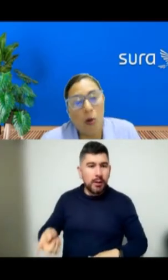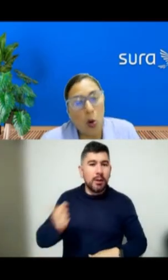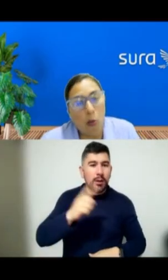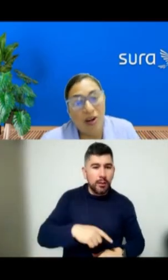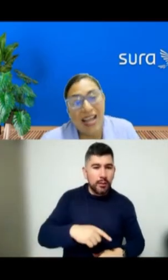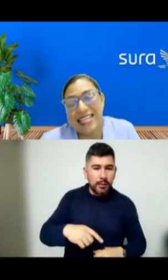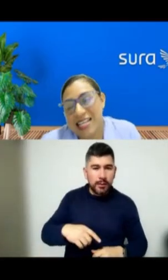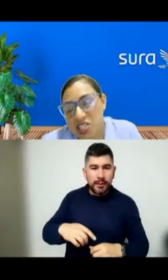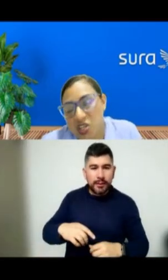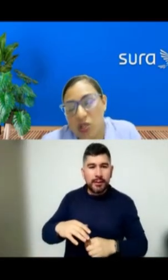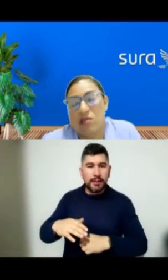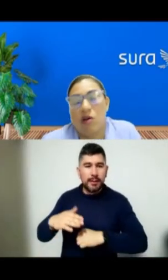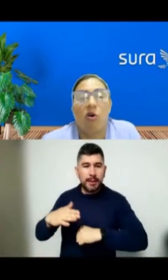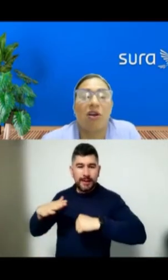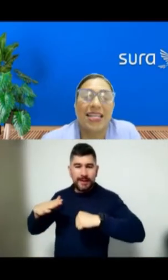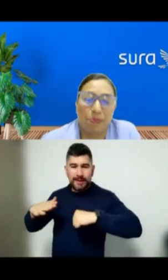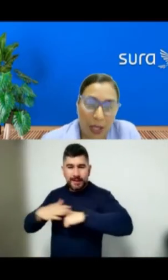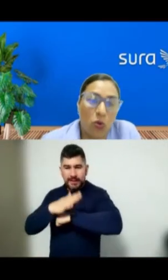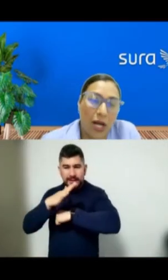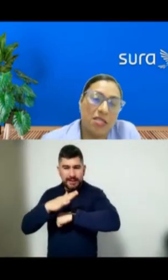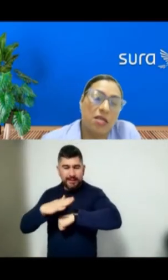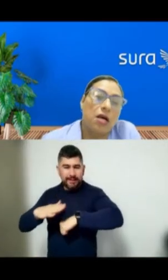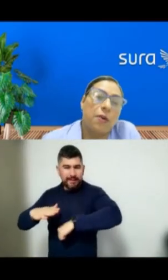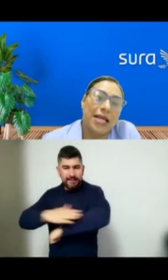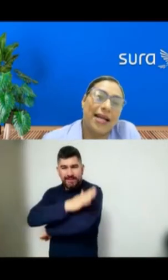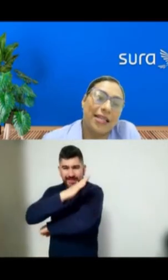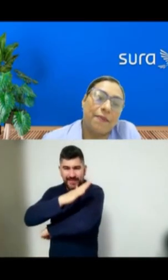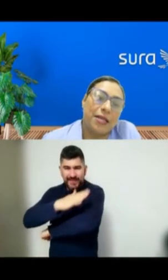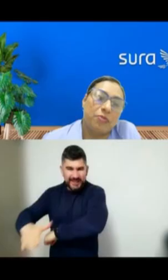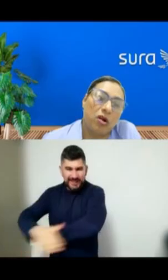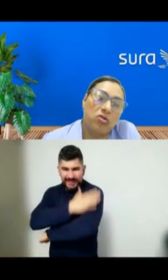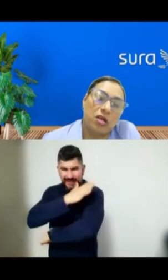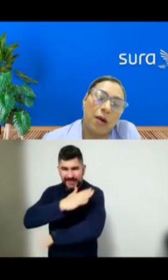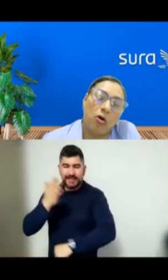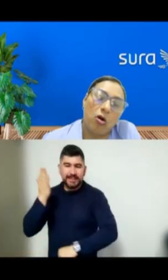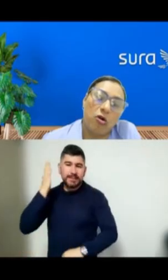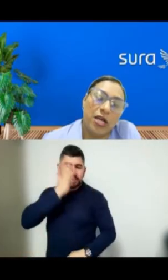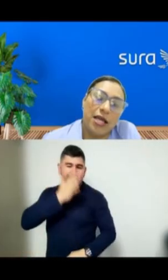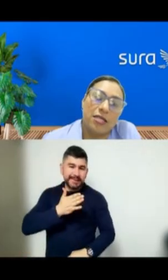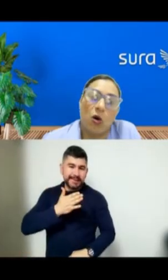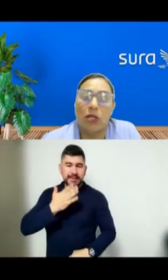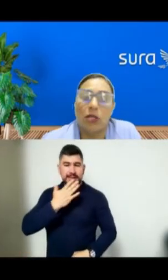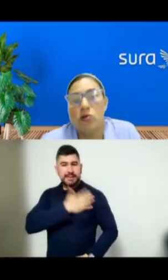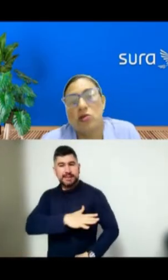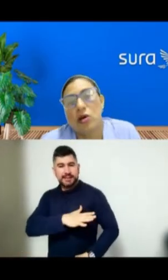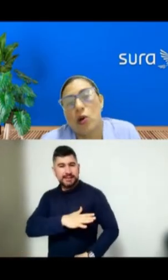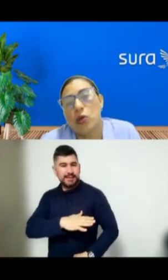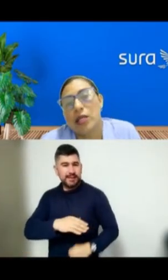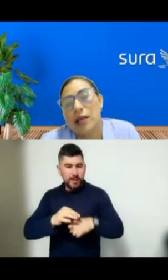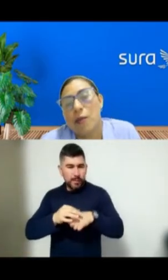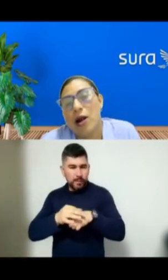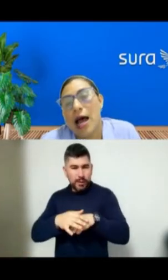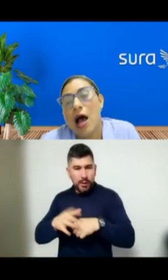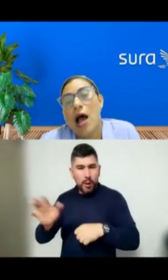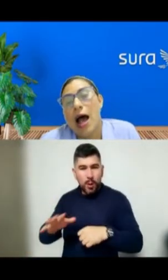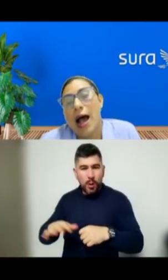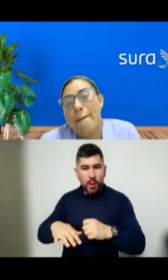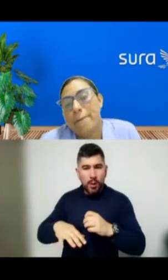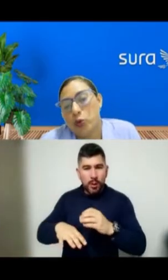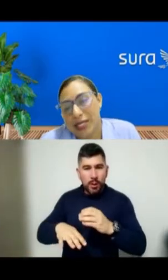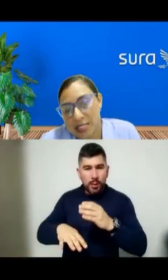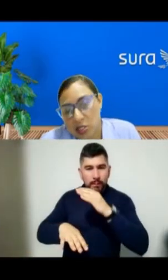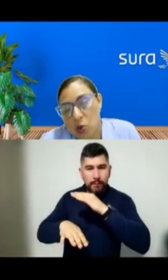nosotros escuchamos como laceraciones o raspaduras, ¿verdad? Que también lo consideramos como heridas o una abulsión, y cuando ya tenemos